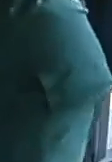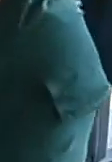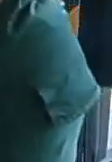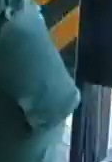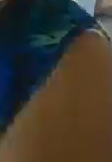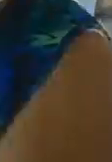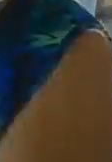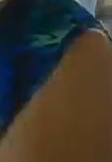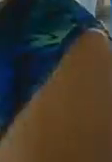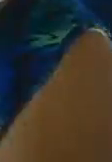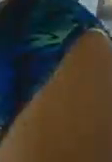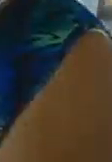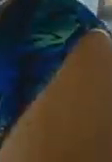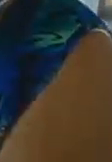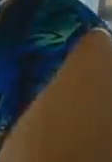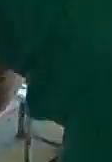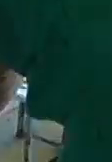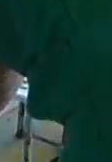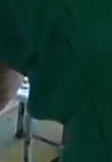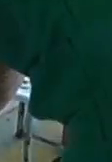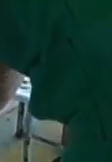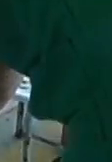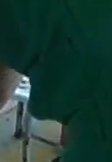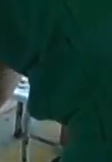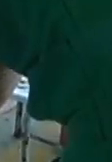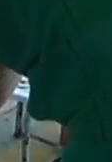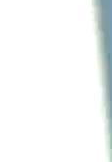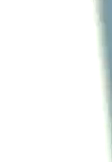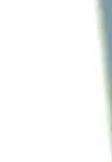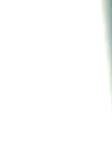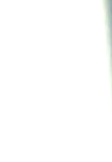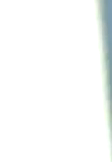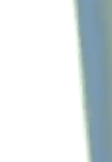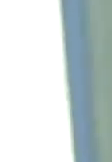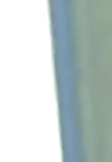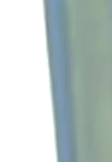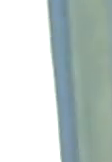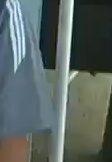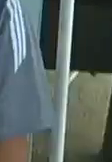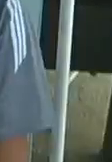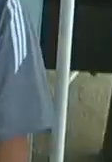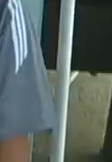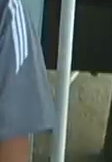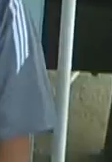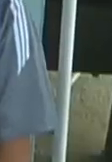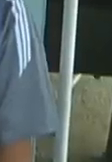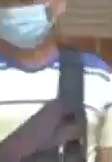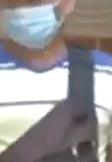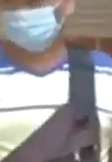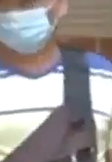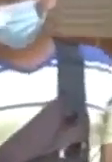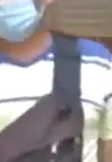los aliados Rusia, China y Cuba, que permitirán inmunizar a toda la población.